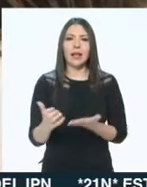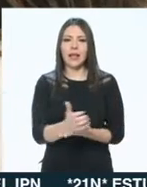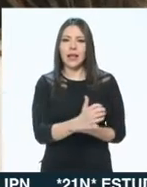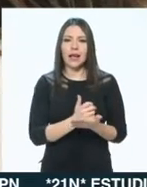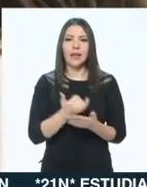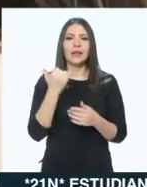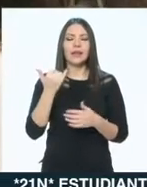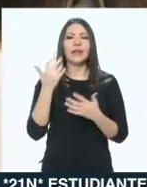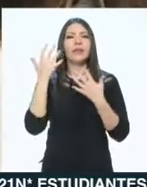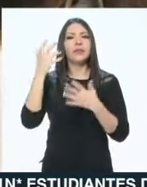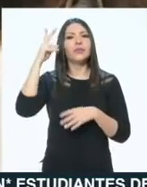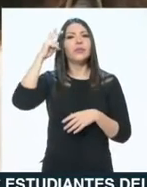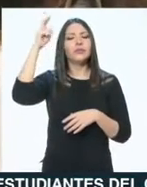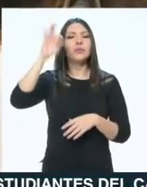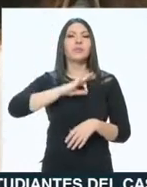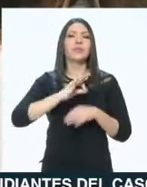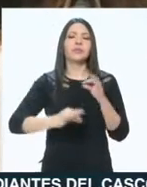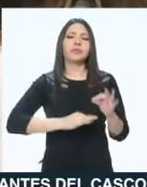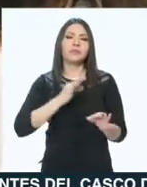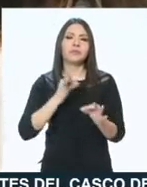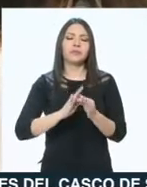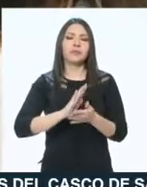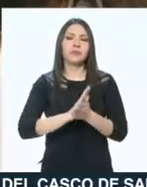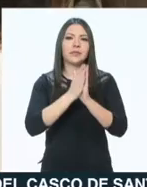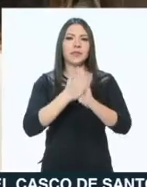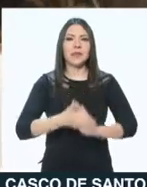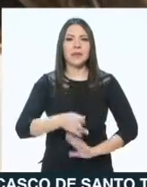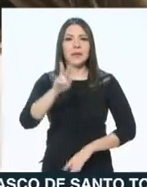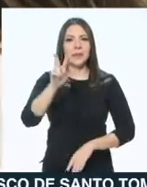esos sueños que se pueden cumplir realidad.